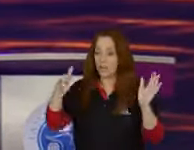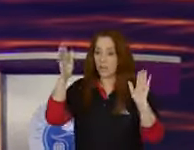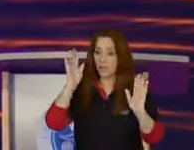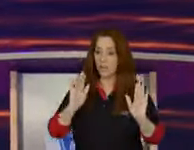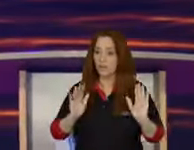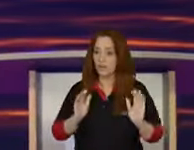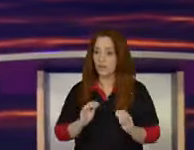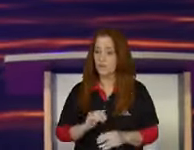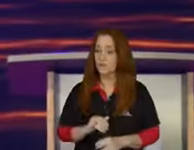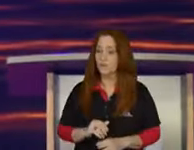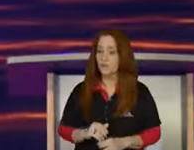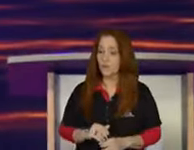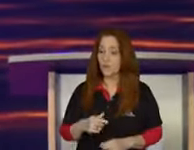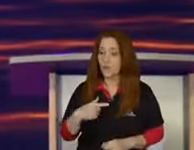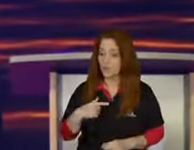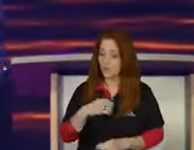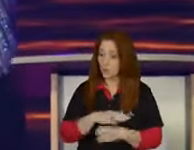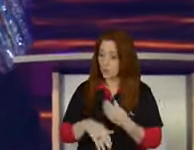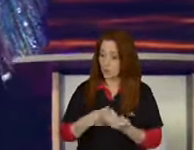todo lo sufriré.